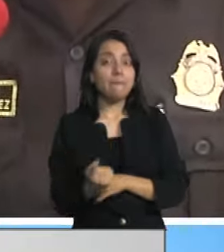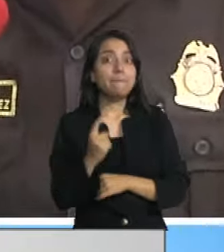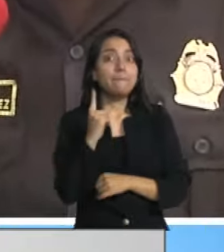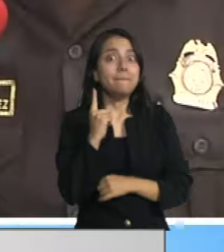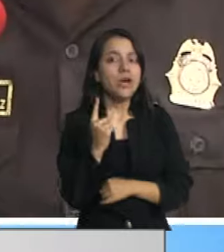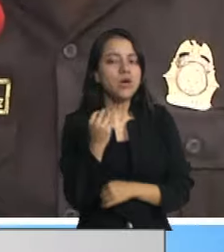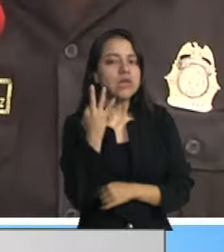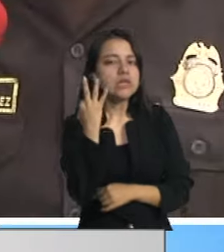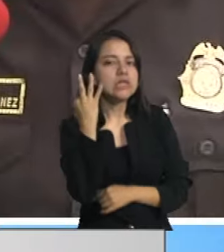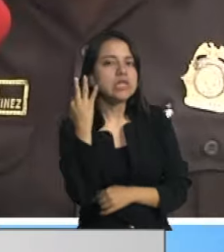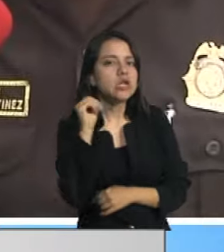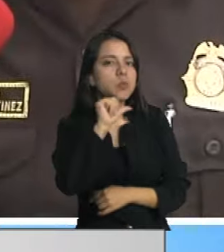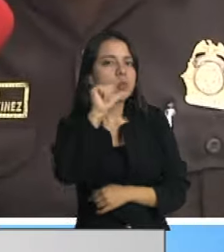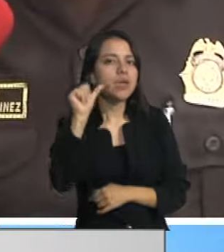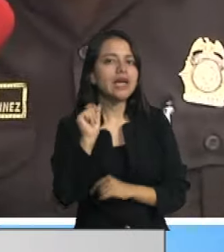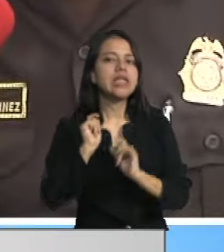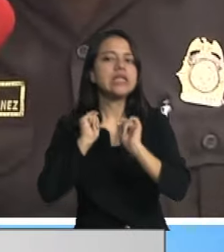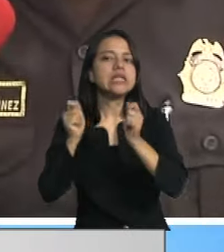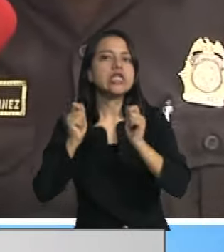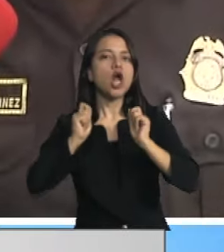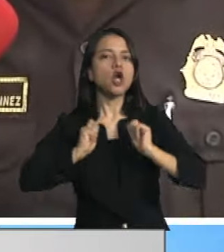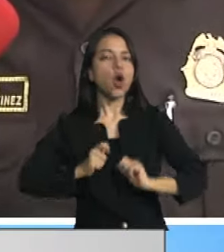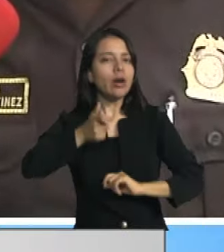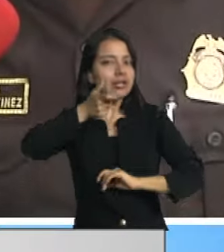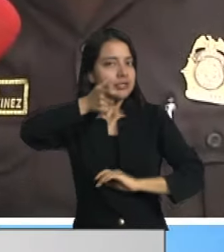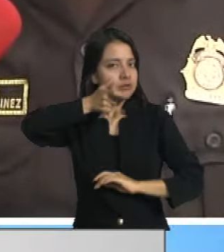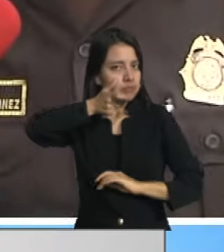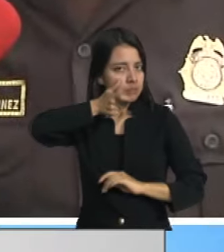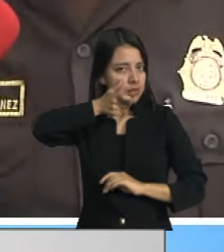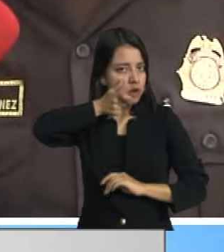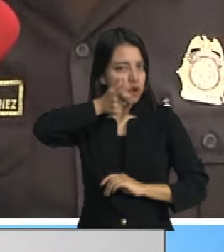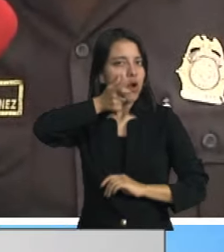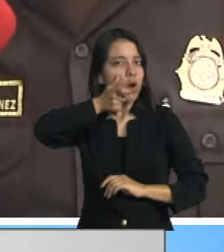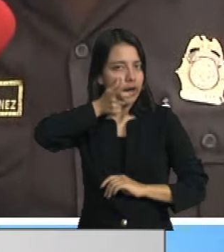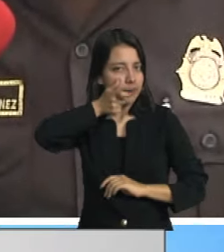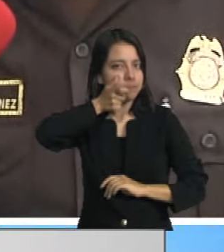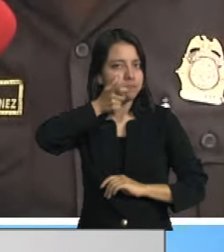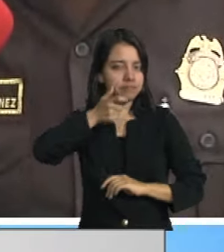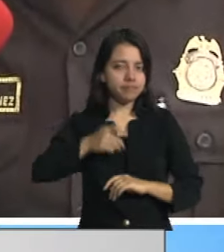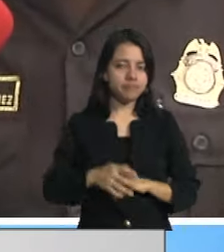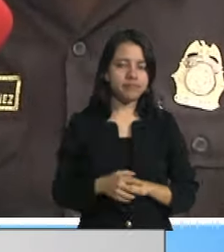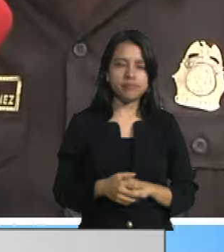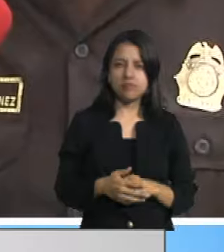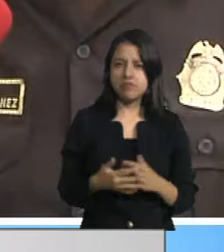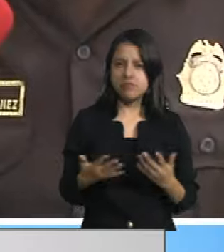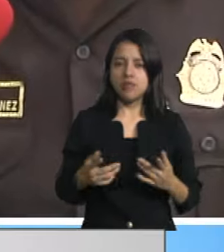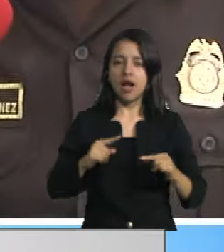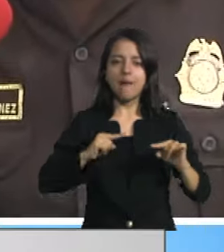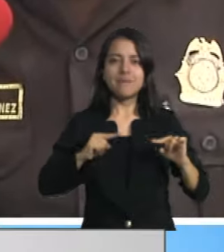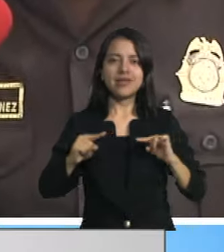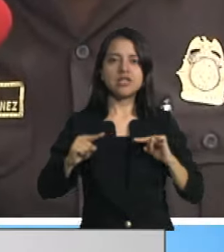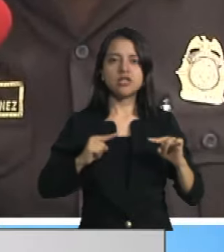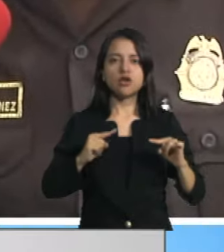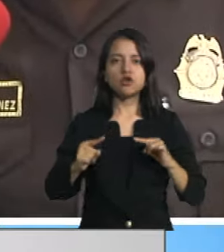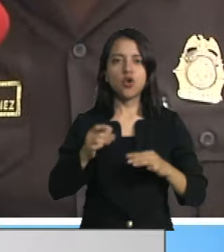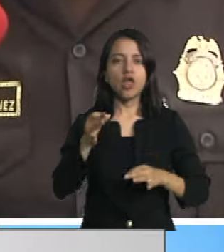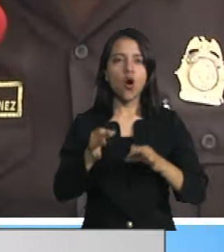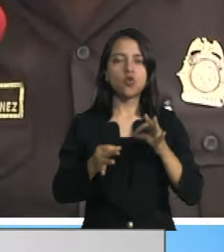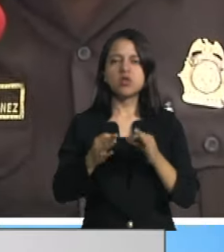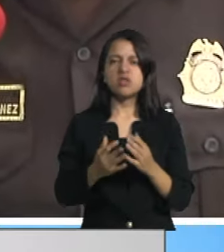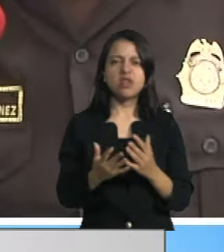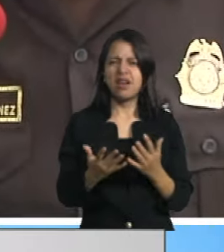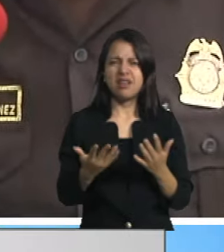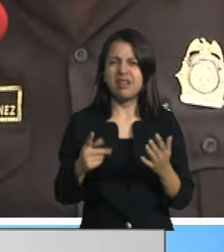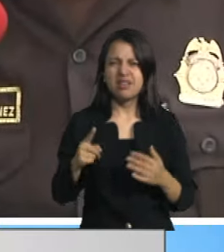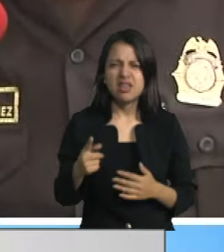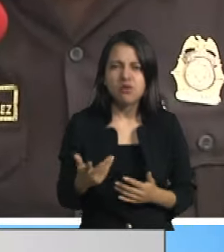que eran conocidas como las inspectoras o las corregidoras, tomaban a nombre del Clan del Golfo la coadministración de justicia. ¿Qué